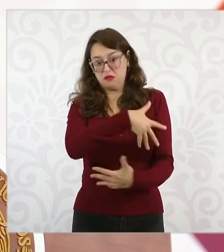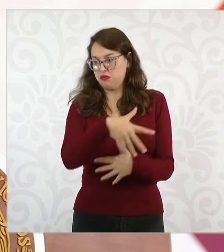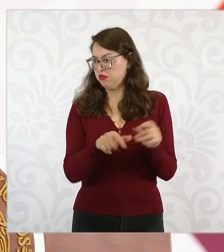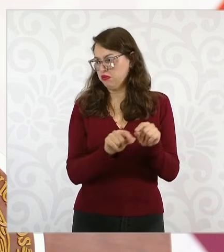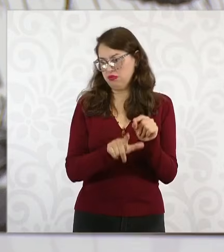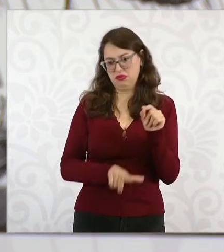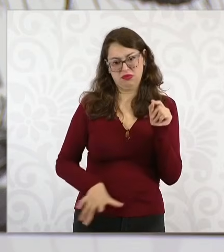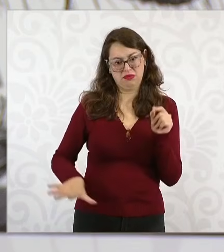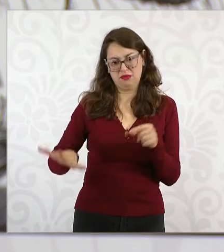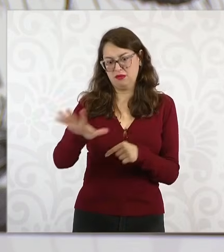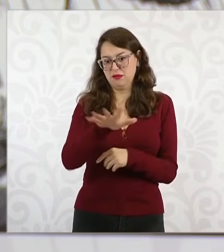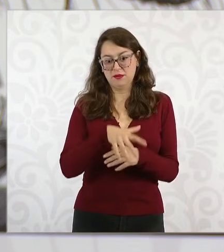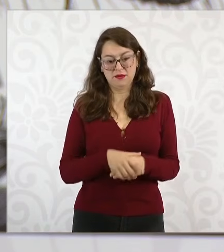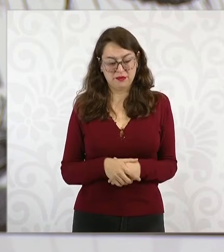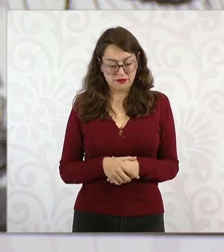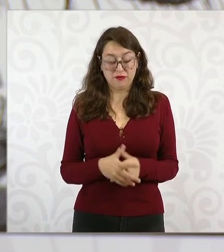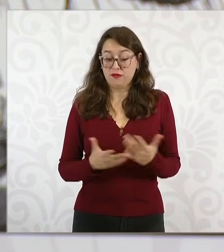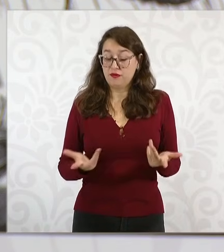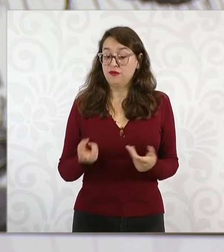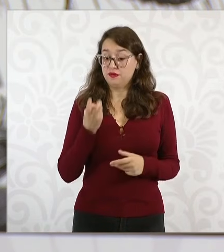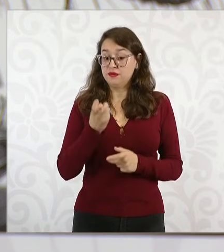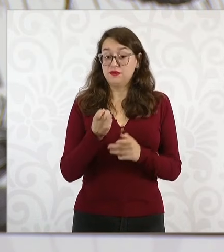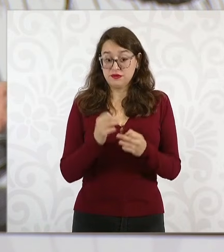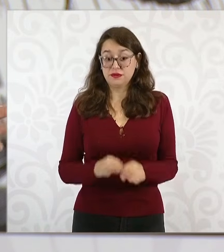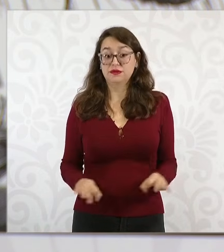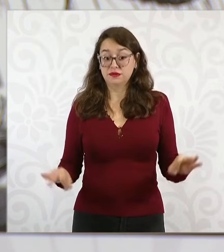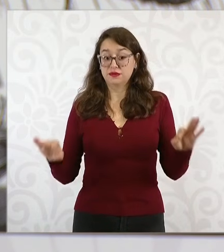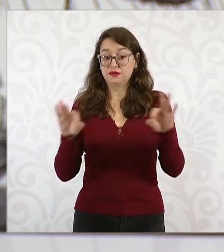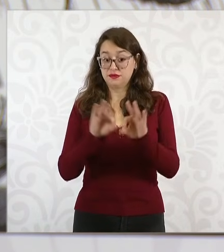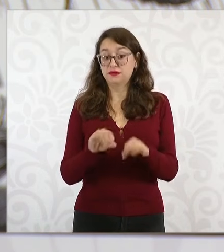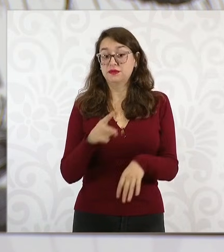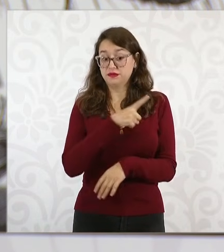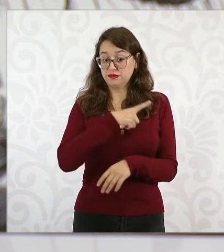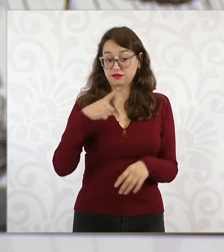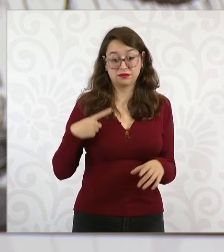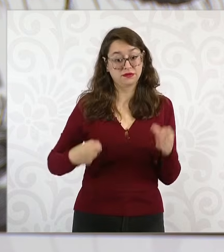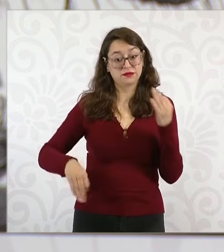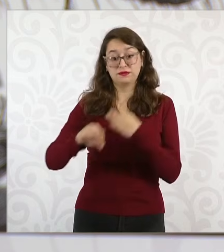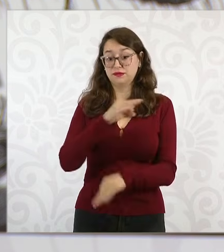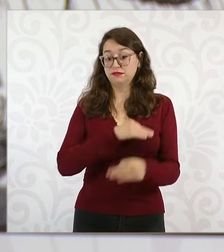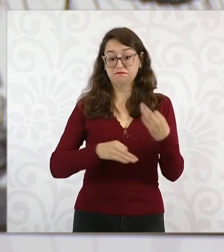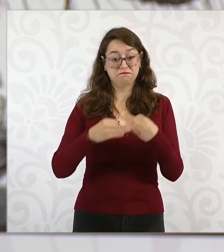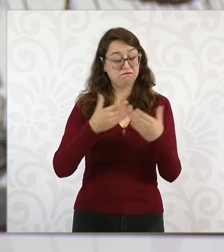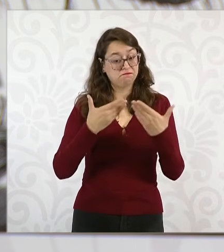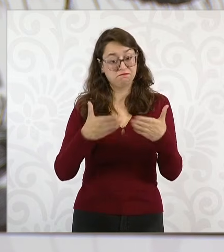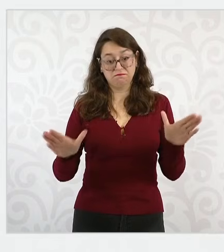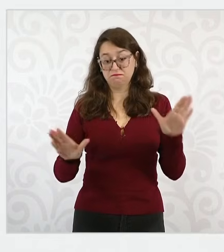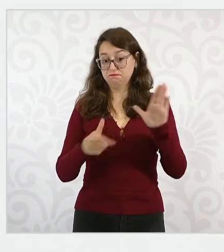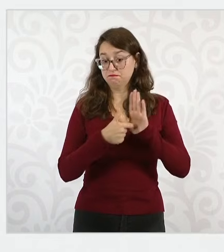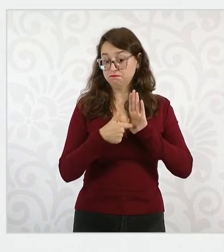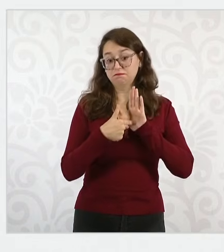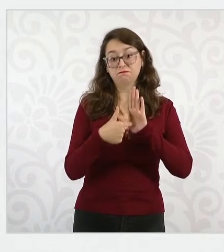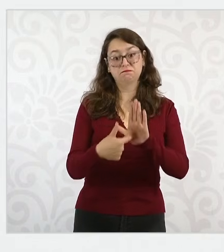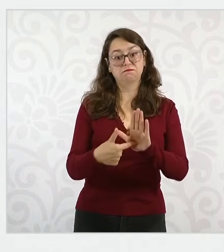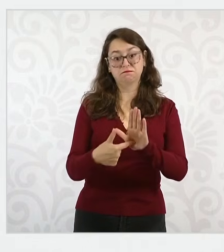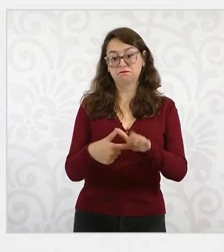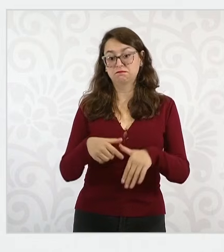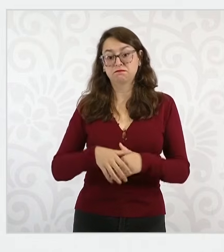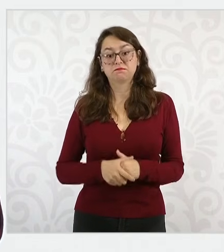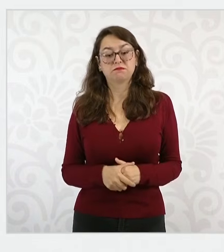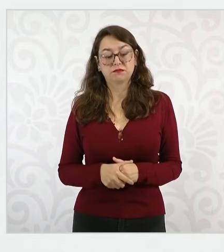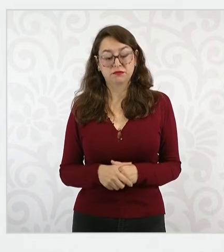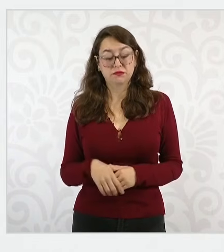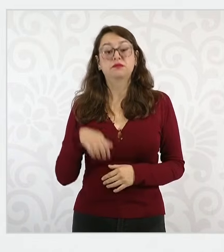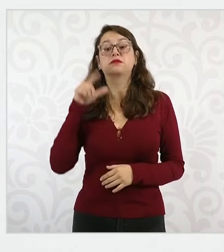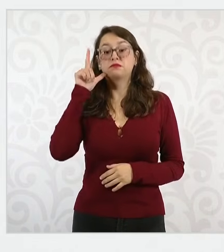Entonces, es muy importante que abramos todos estos documentos. Muy importante.